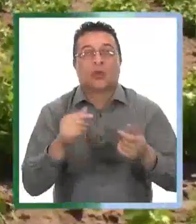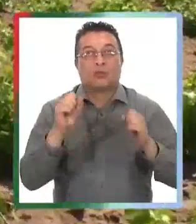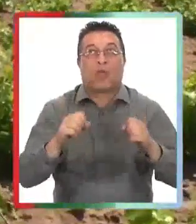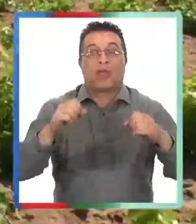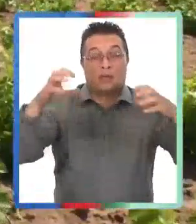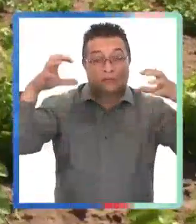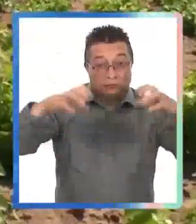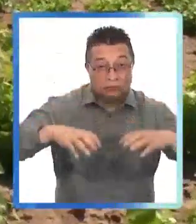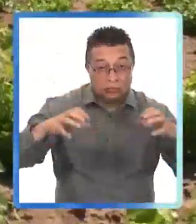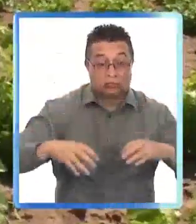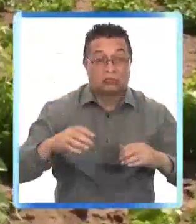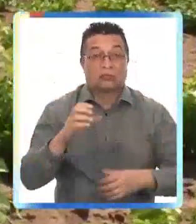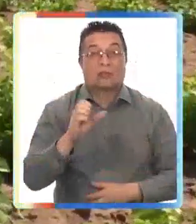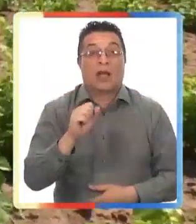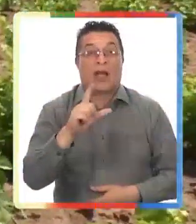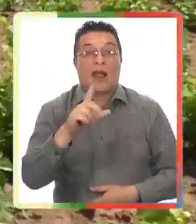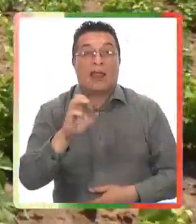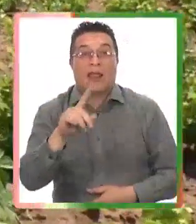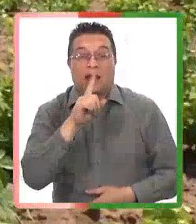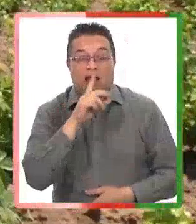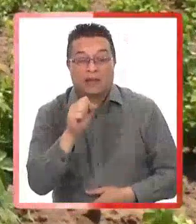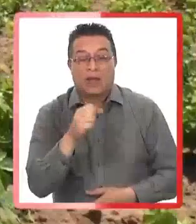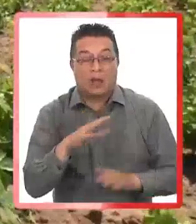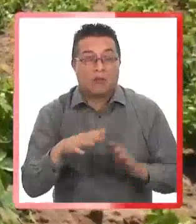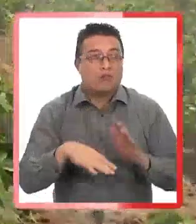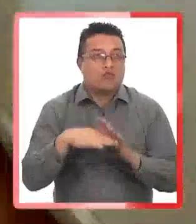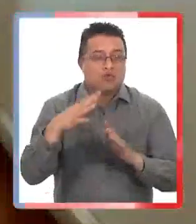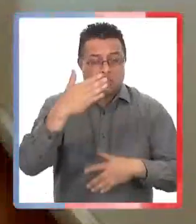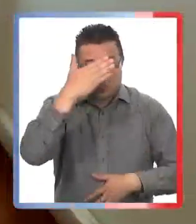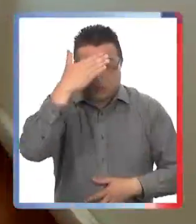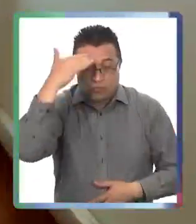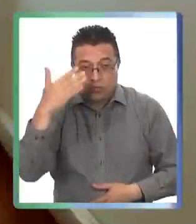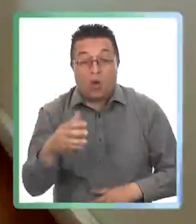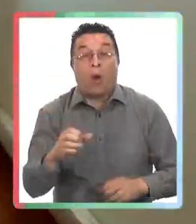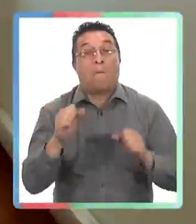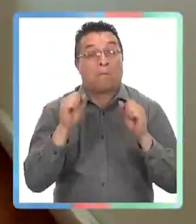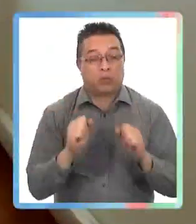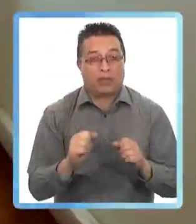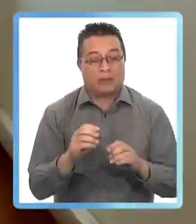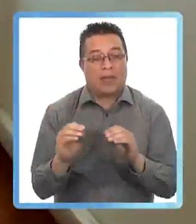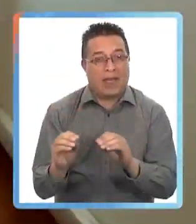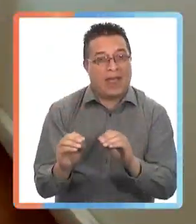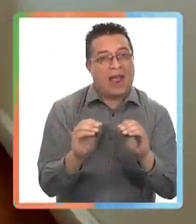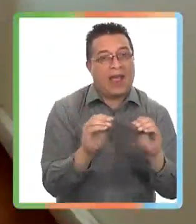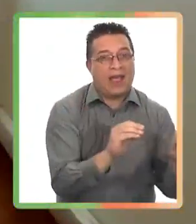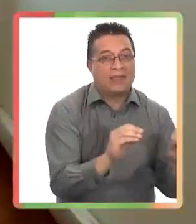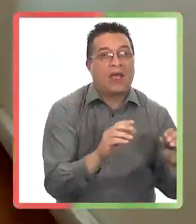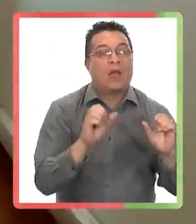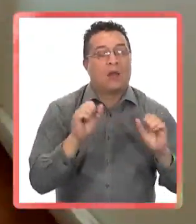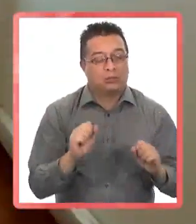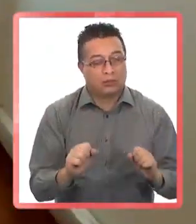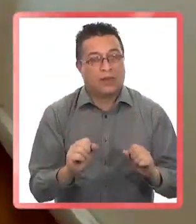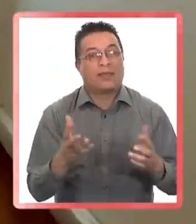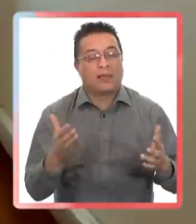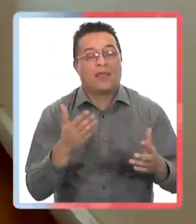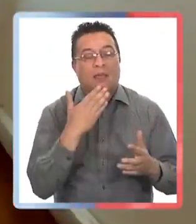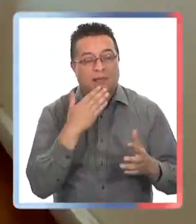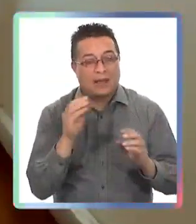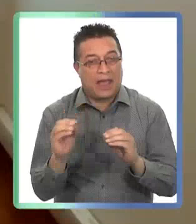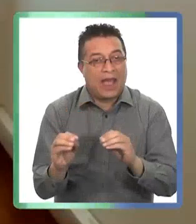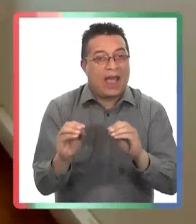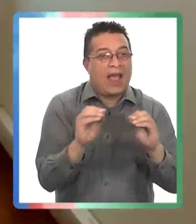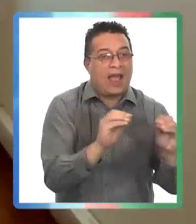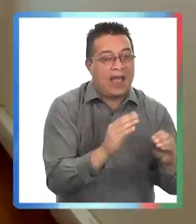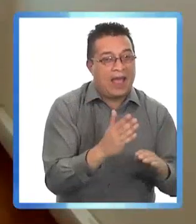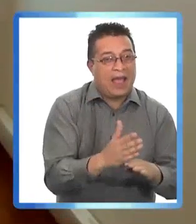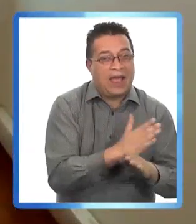de precipitaciones, alertas vinculadas a altas temperaturas, podemos adelantar y por lo tanto podemos adelantar